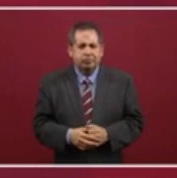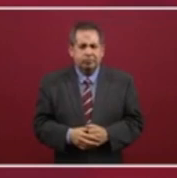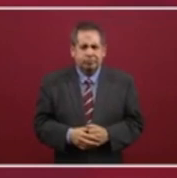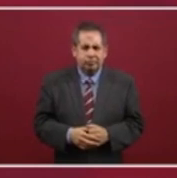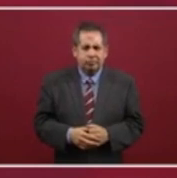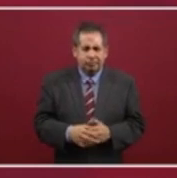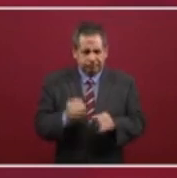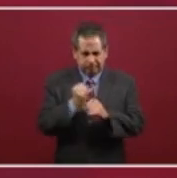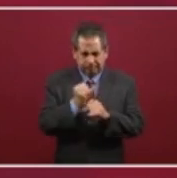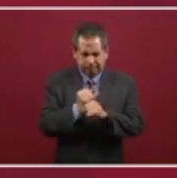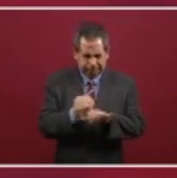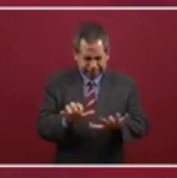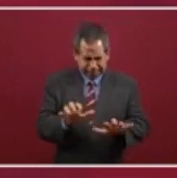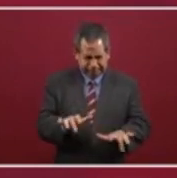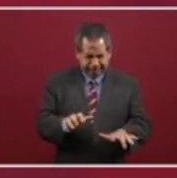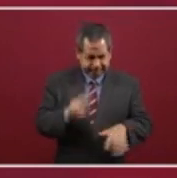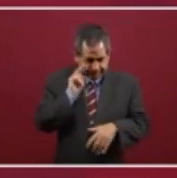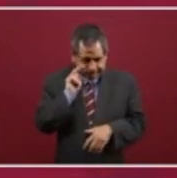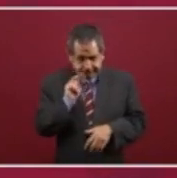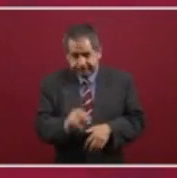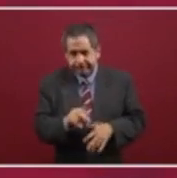En las redes sociales ahora